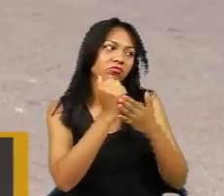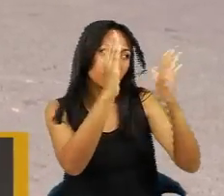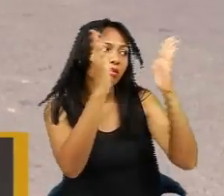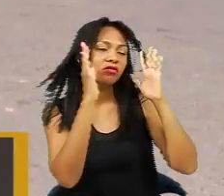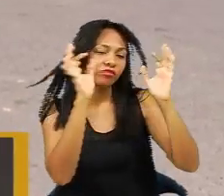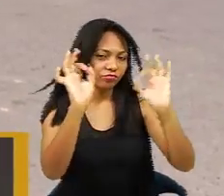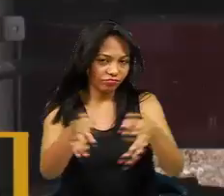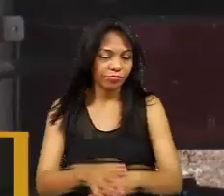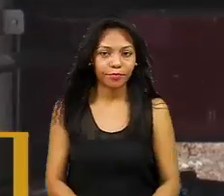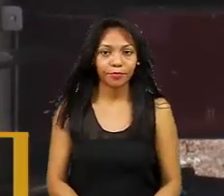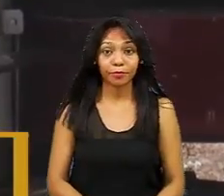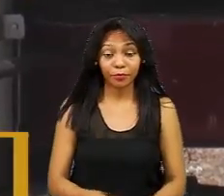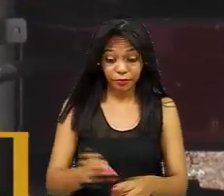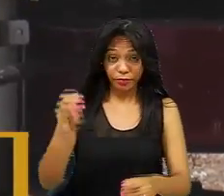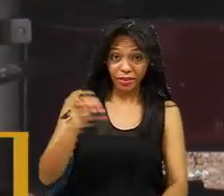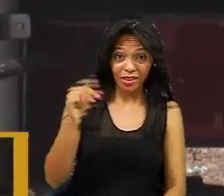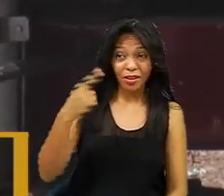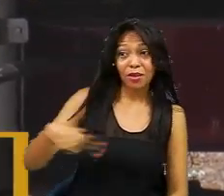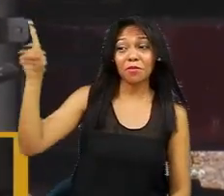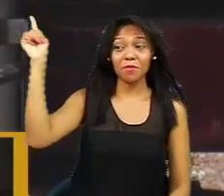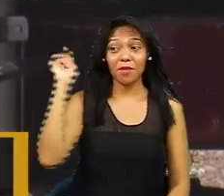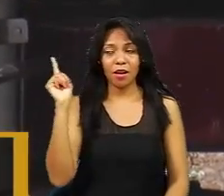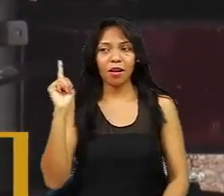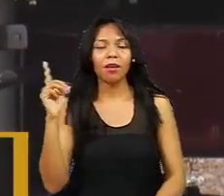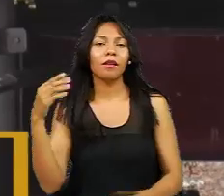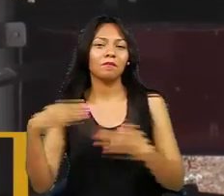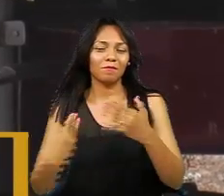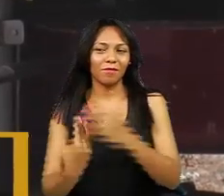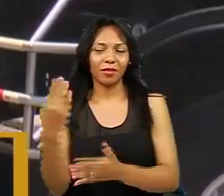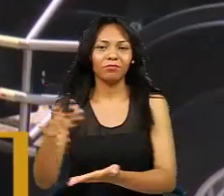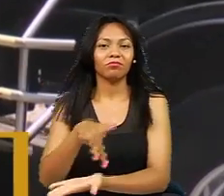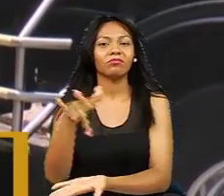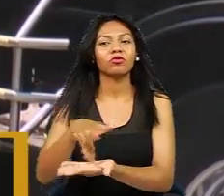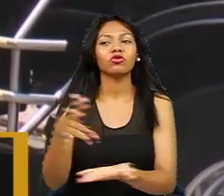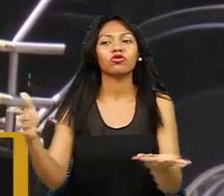desde el pasado martes en este sitio conocido como el Retén, y allí se